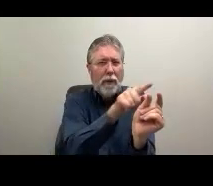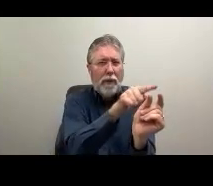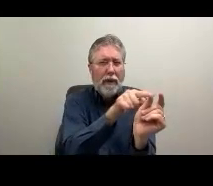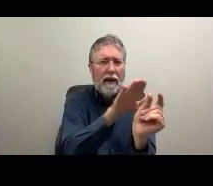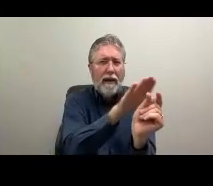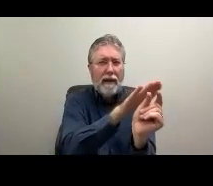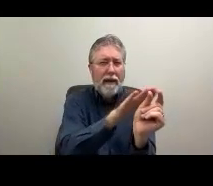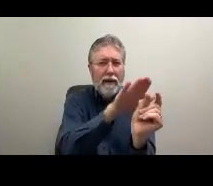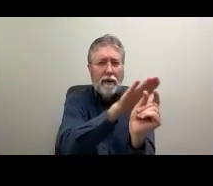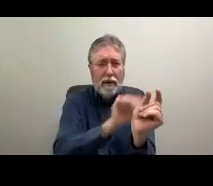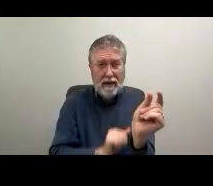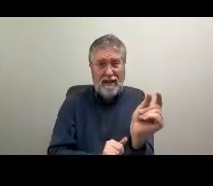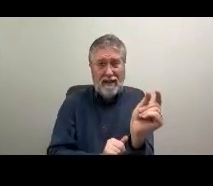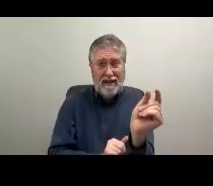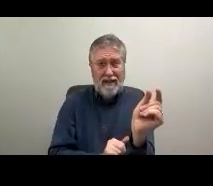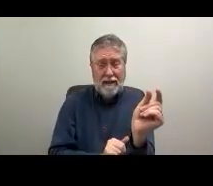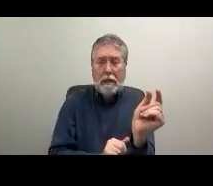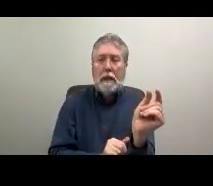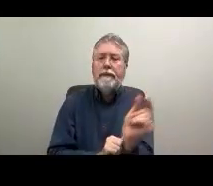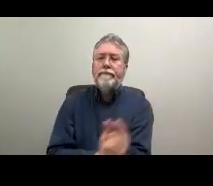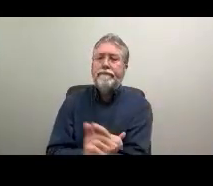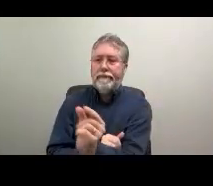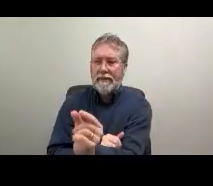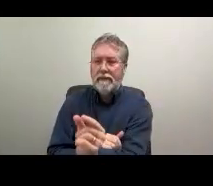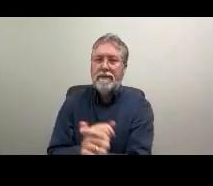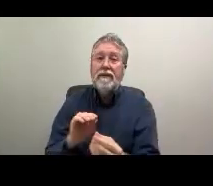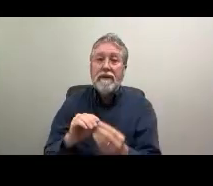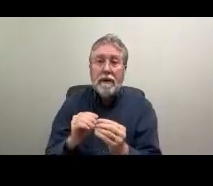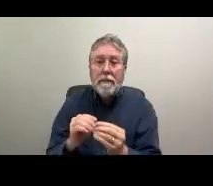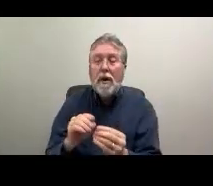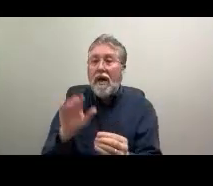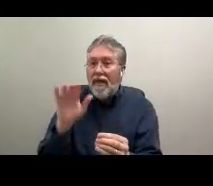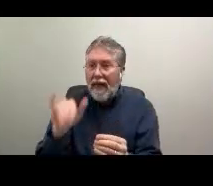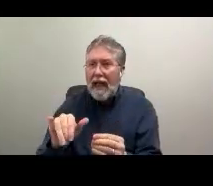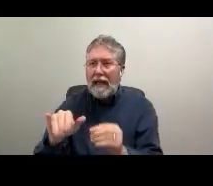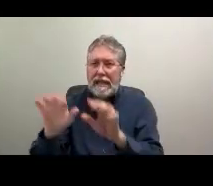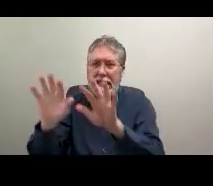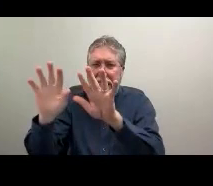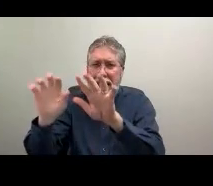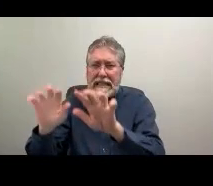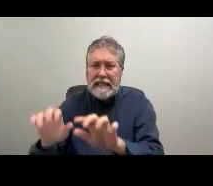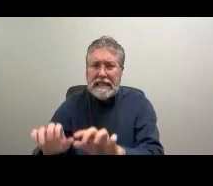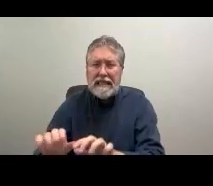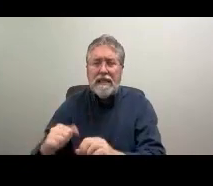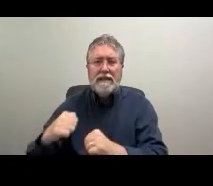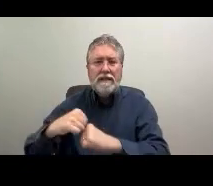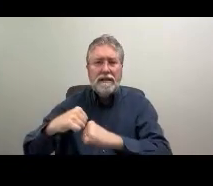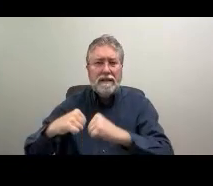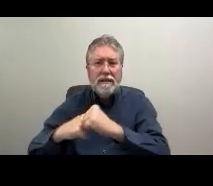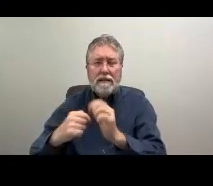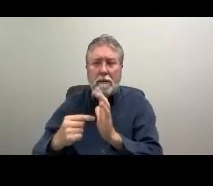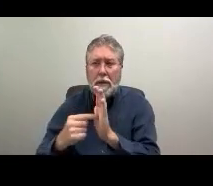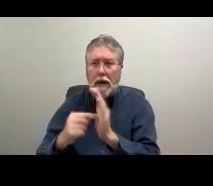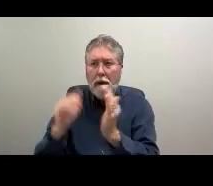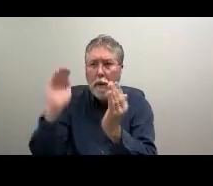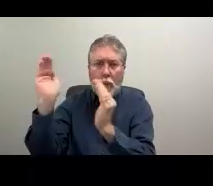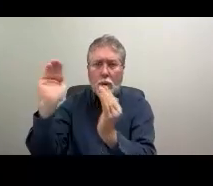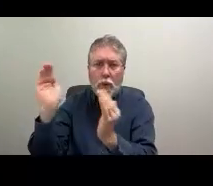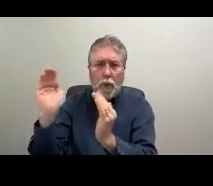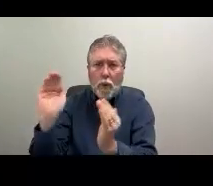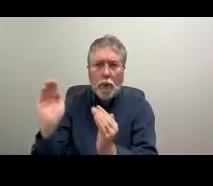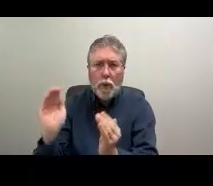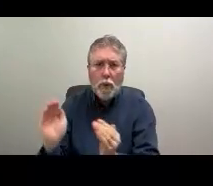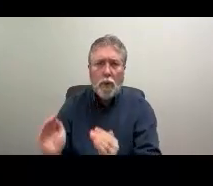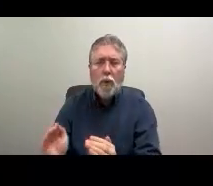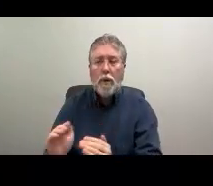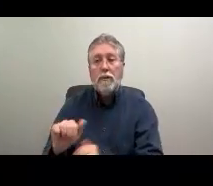Y luego, esos podrían entrar en modelos estadísticos donde se comparan con los datos. Así que creo